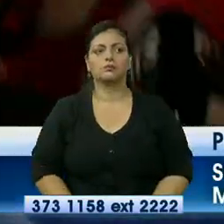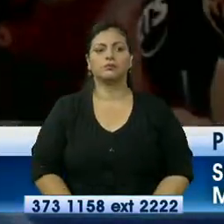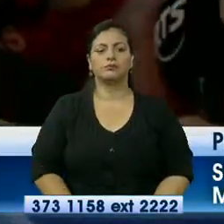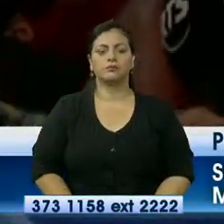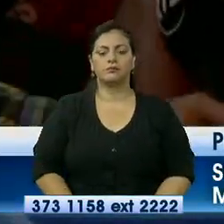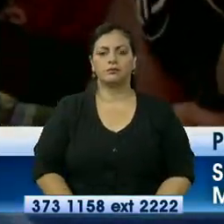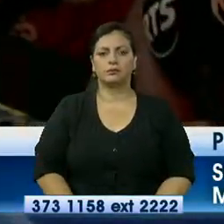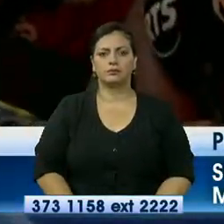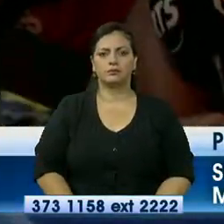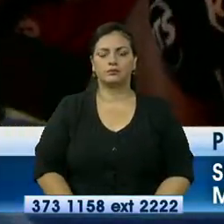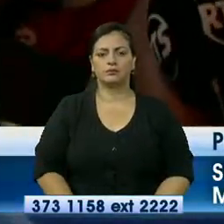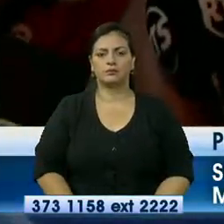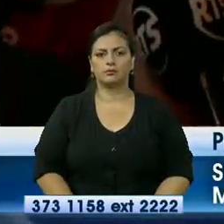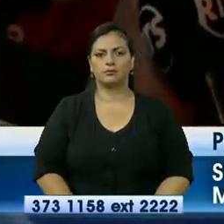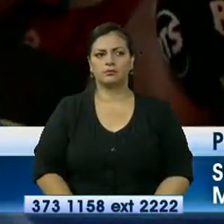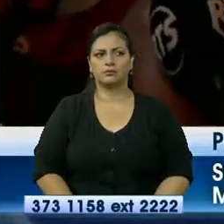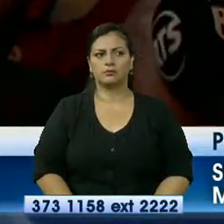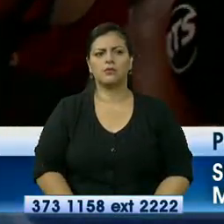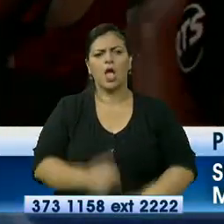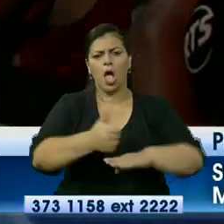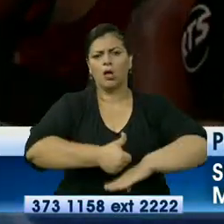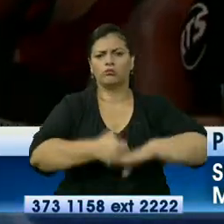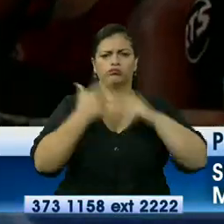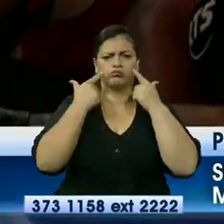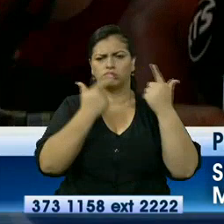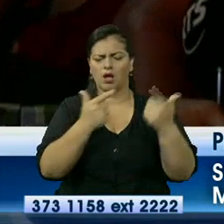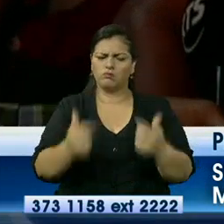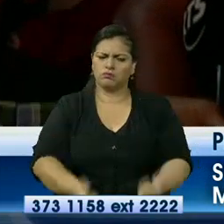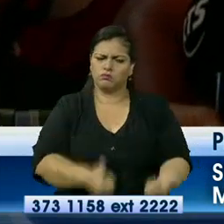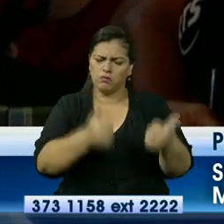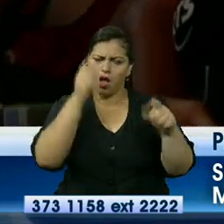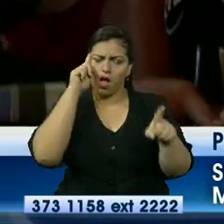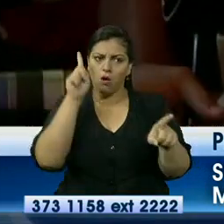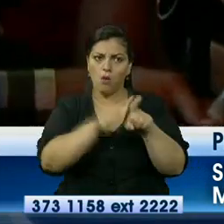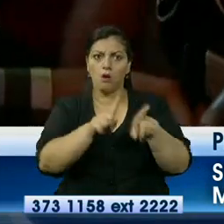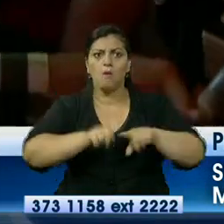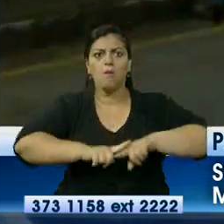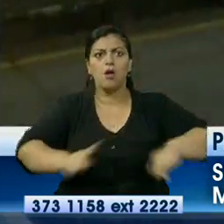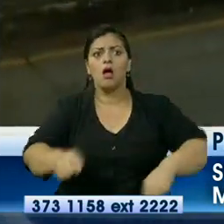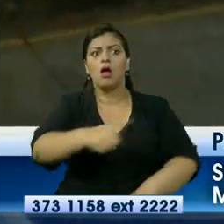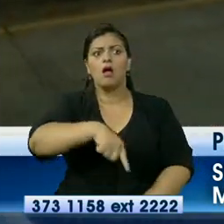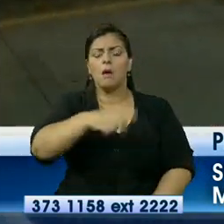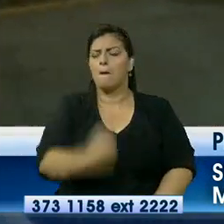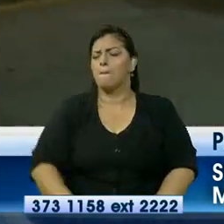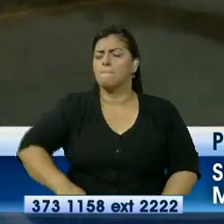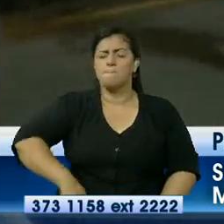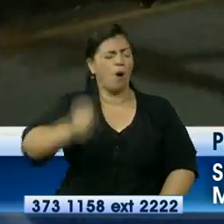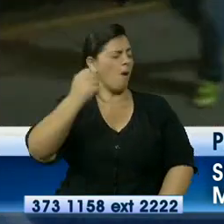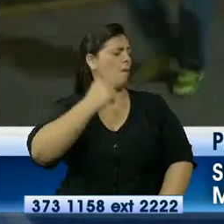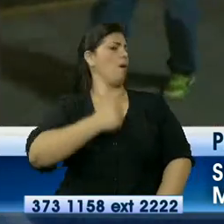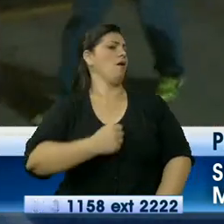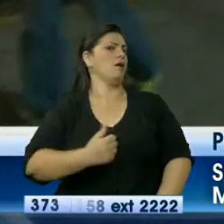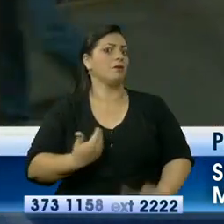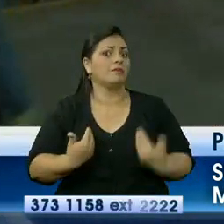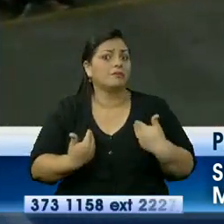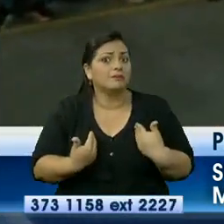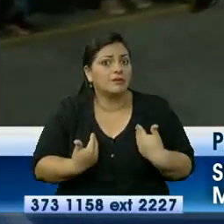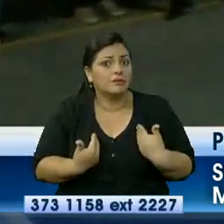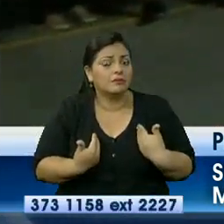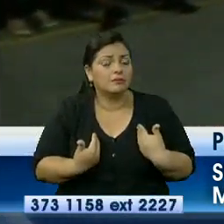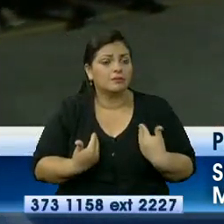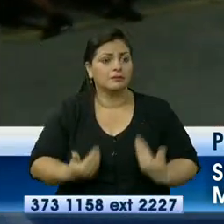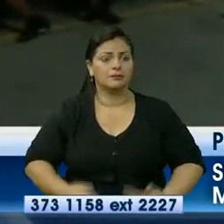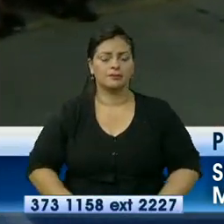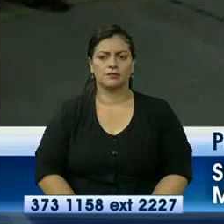Estoy de acuerdo, pero no me gusta cómo es el abuso, ¿me entiendes? Hasta nos patearon, pues mírame. Me patearon. Yo estaba parado,